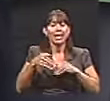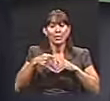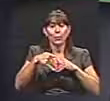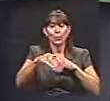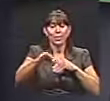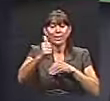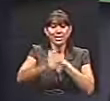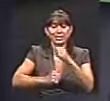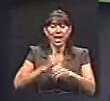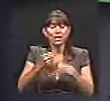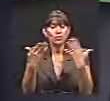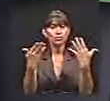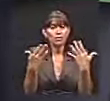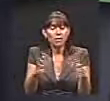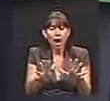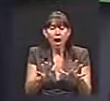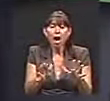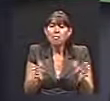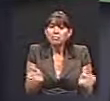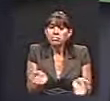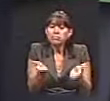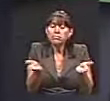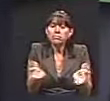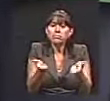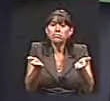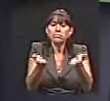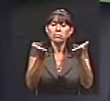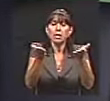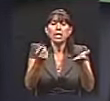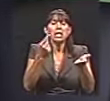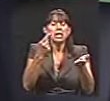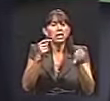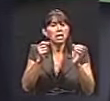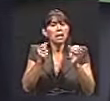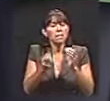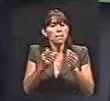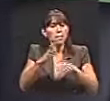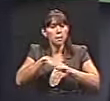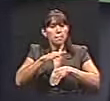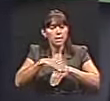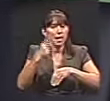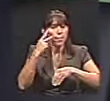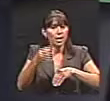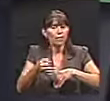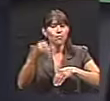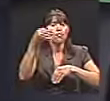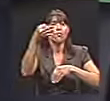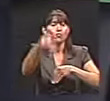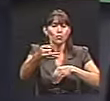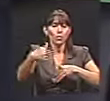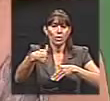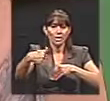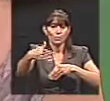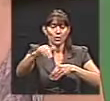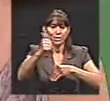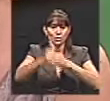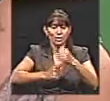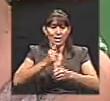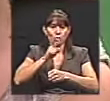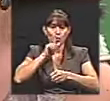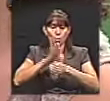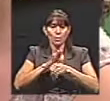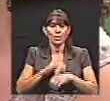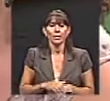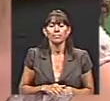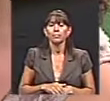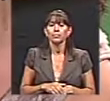haya germinado una semilla que nos permita ver a futuro después de esos 10 años de cumplimiento de la política. Ok, en este